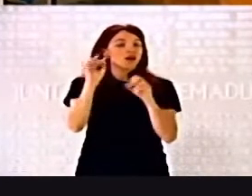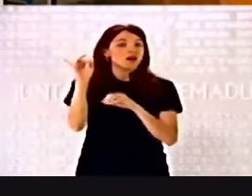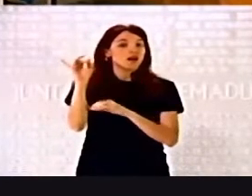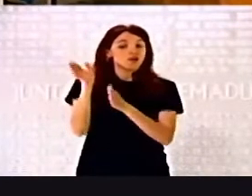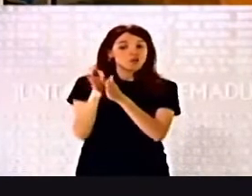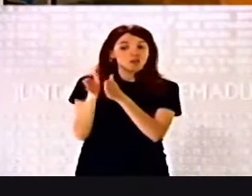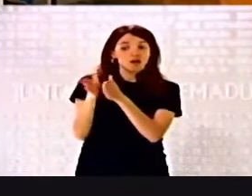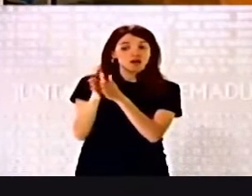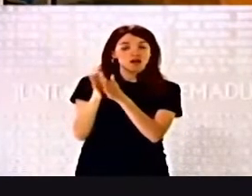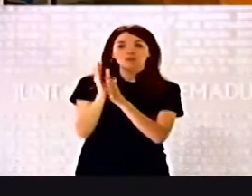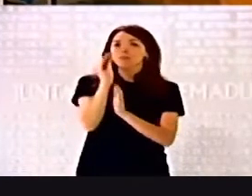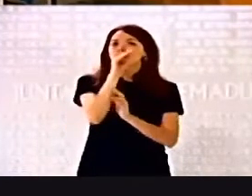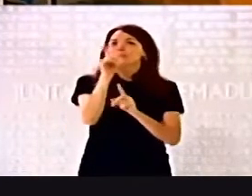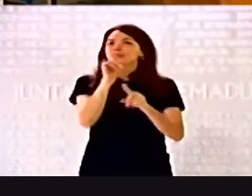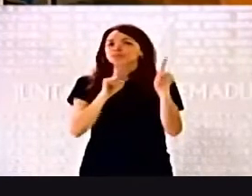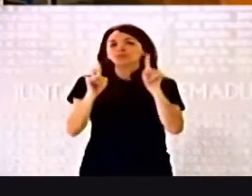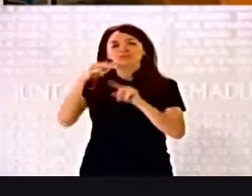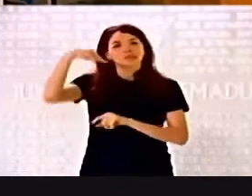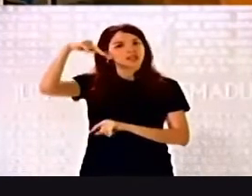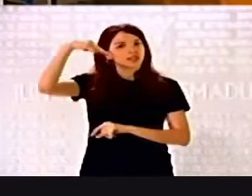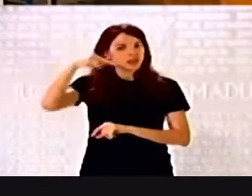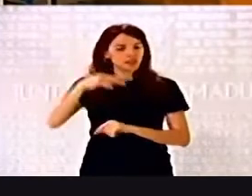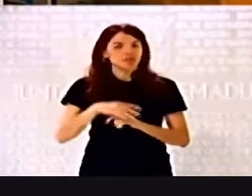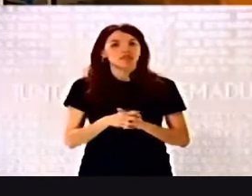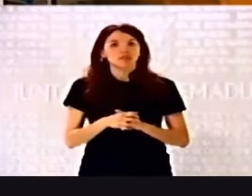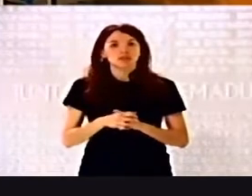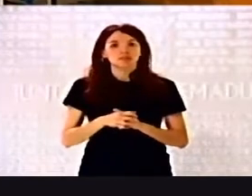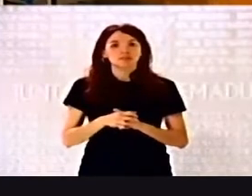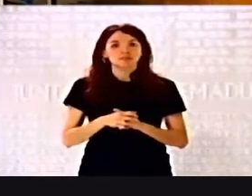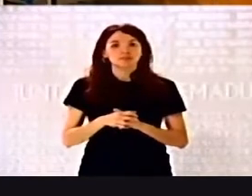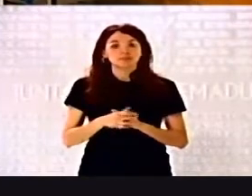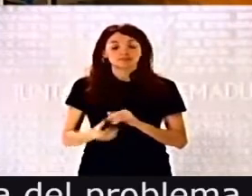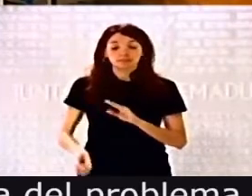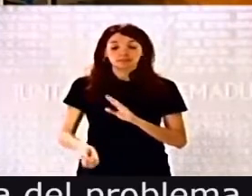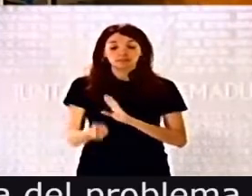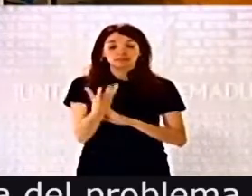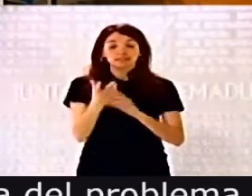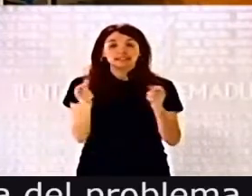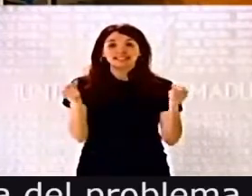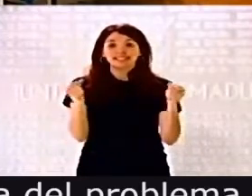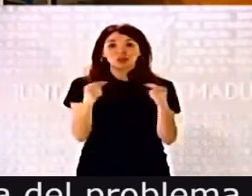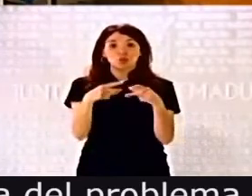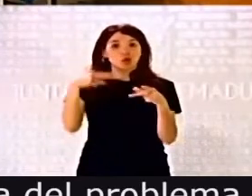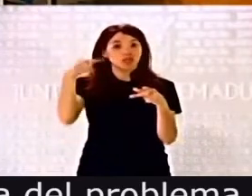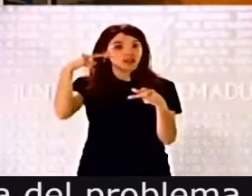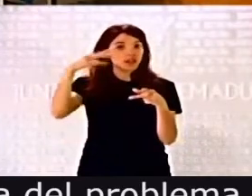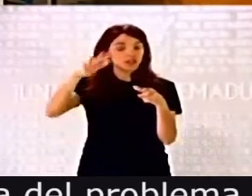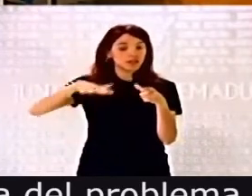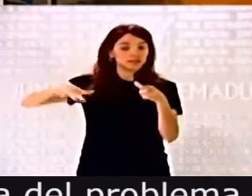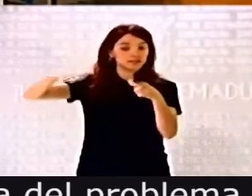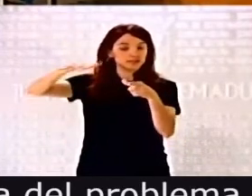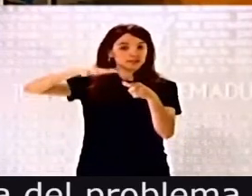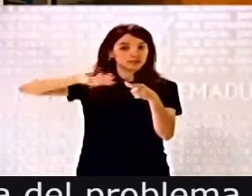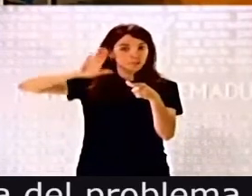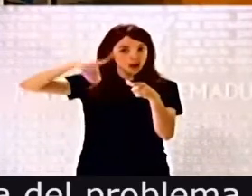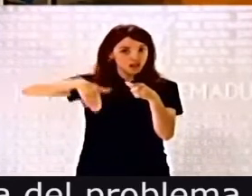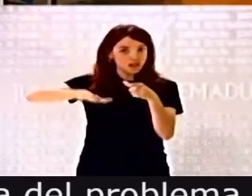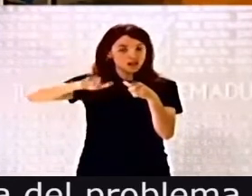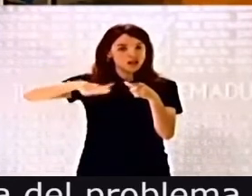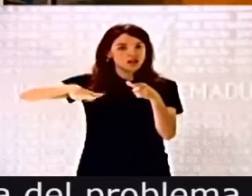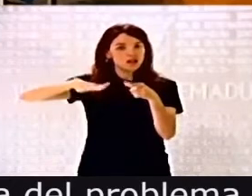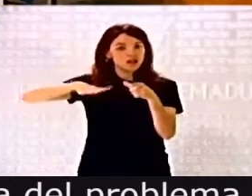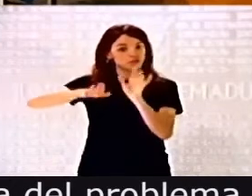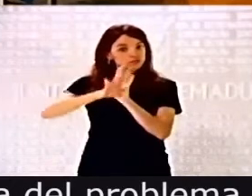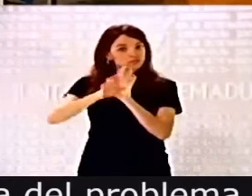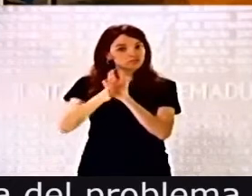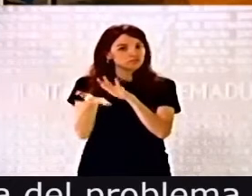acerca del problema con la cereza. La implantación del seguro de la cereza en la zona del Valle sigue